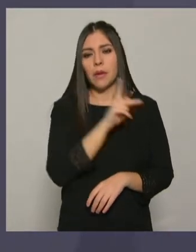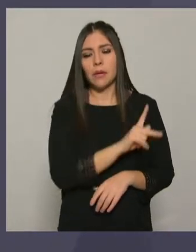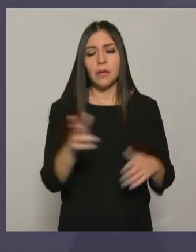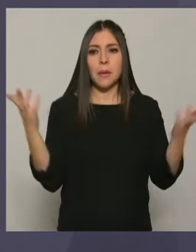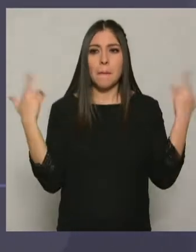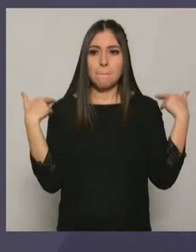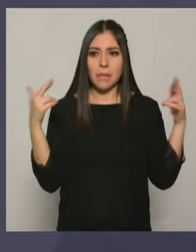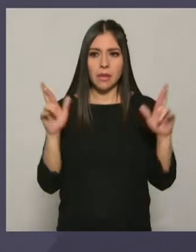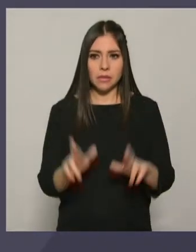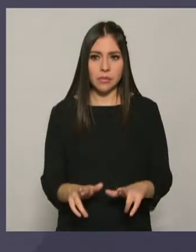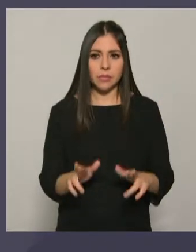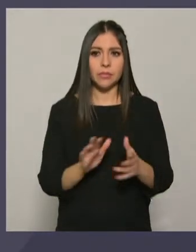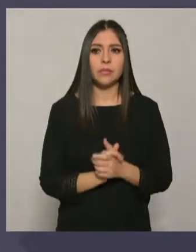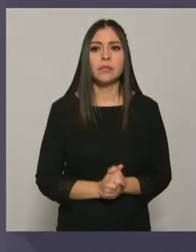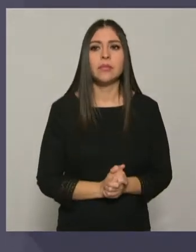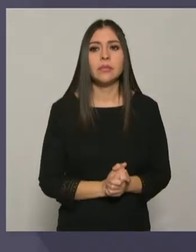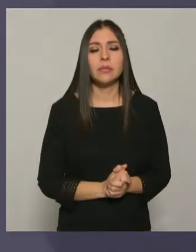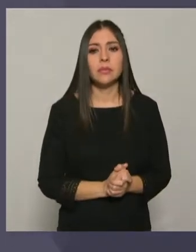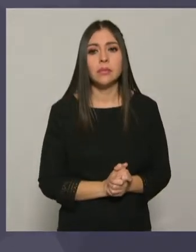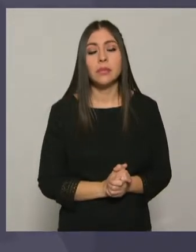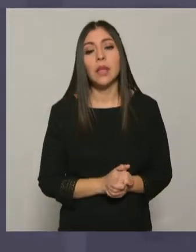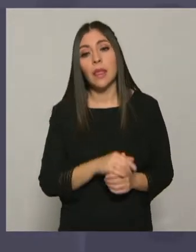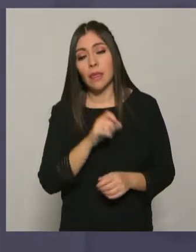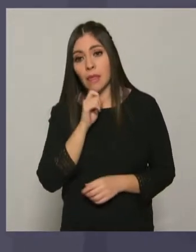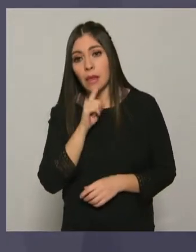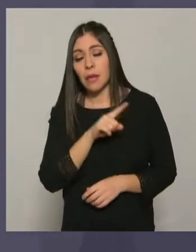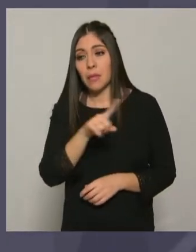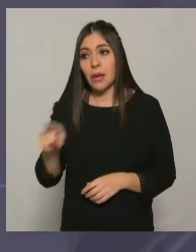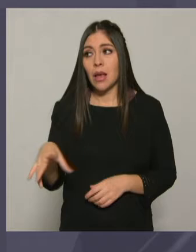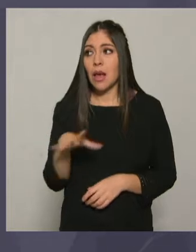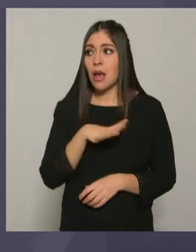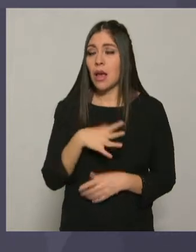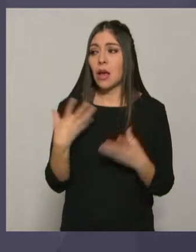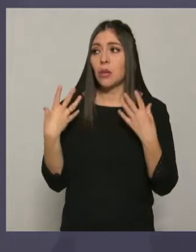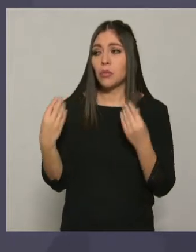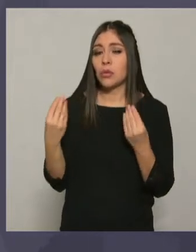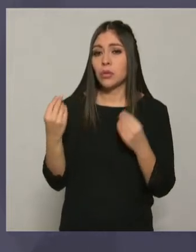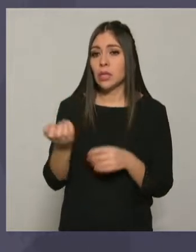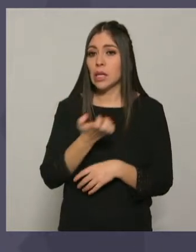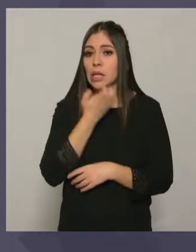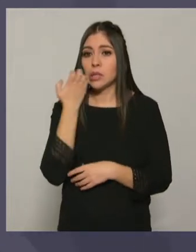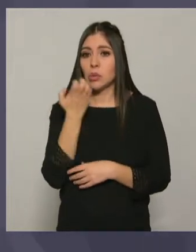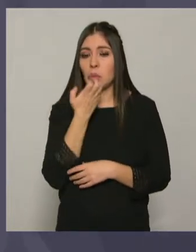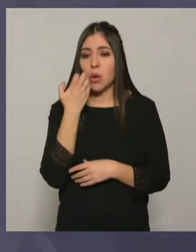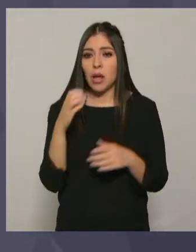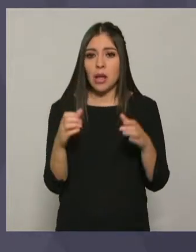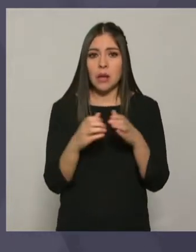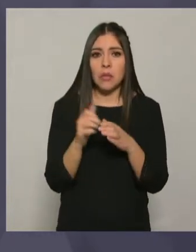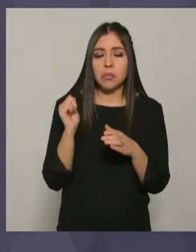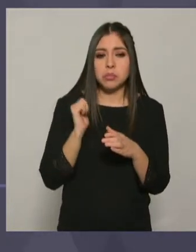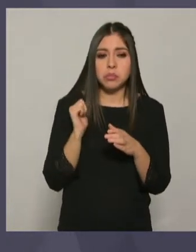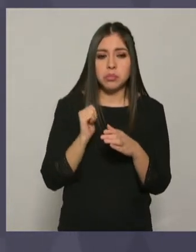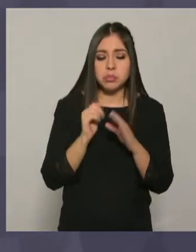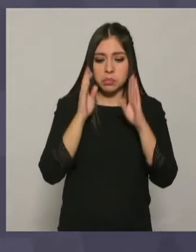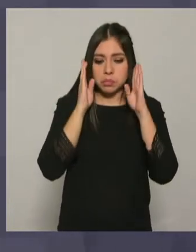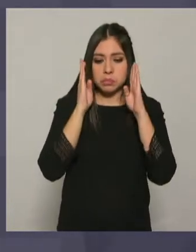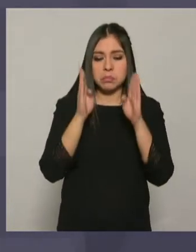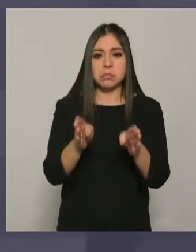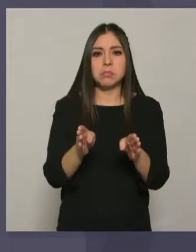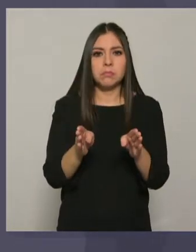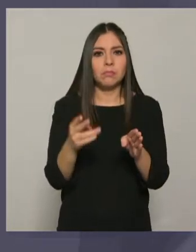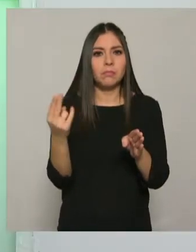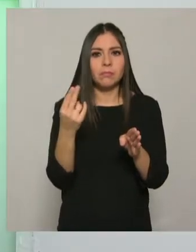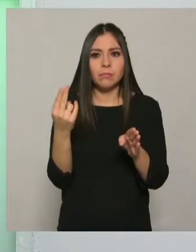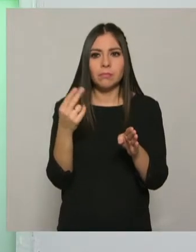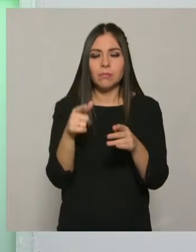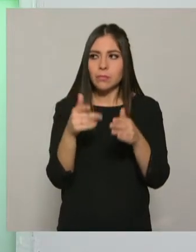y que también las escuelas que sabemos que hay muchas están en manos de estos sectores conservadores, que se abran a la discusión, que no se